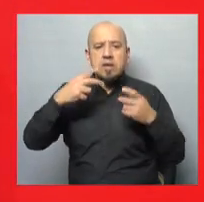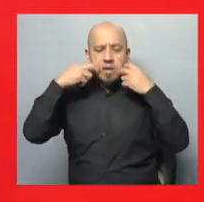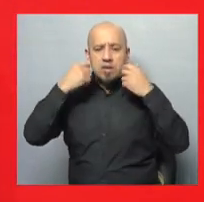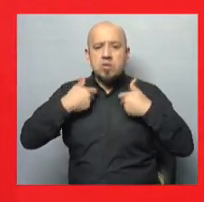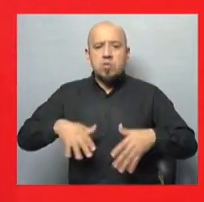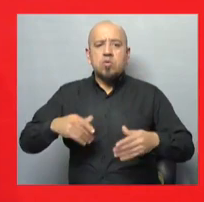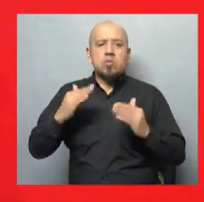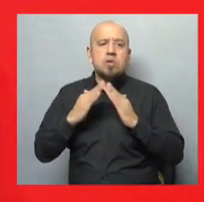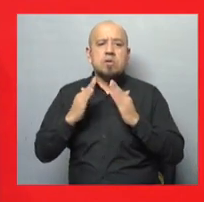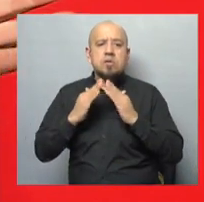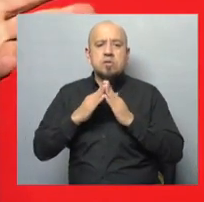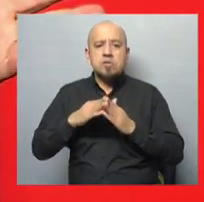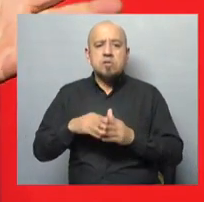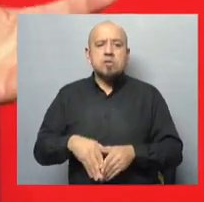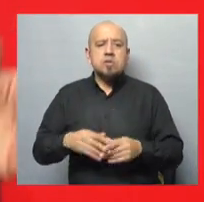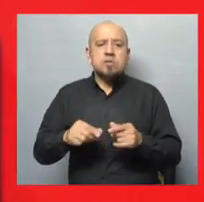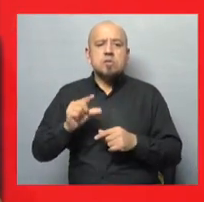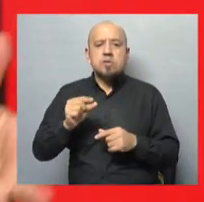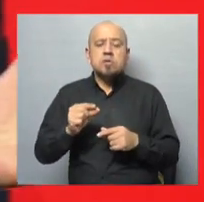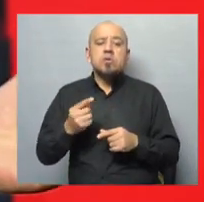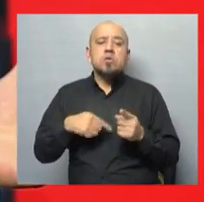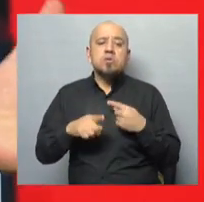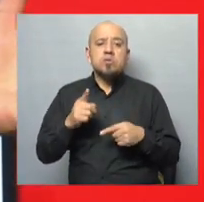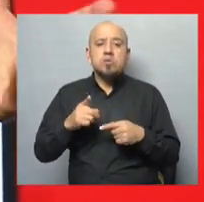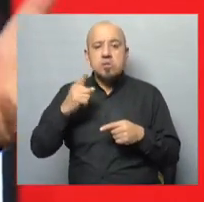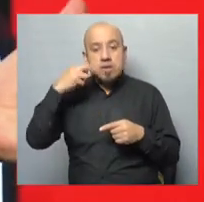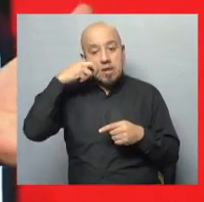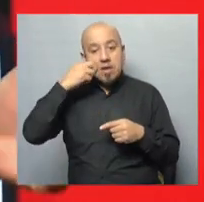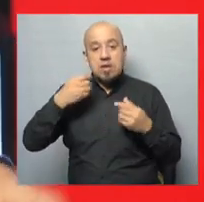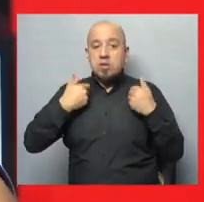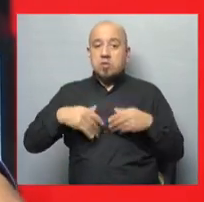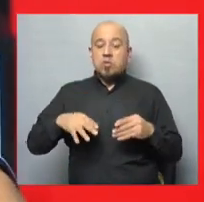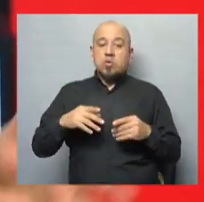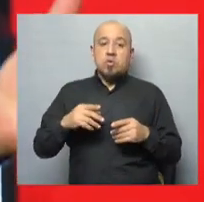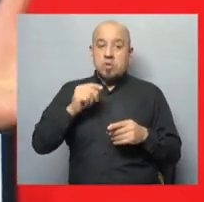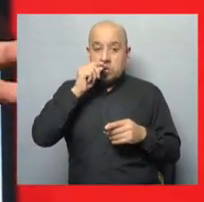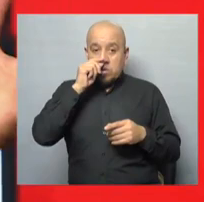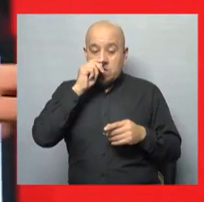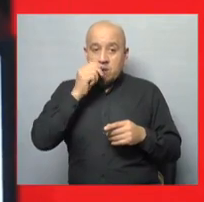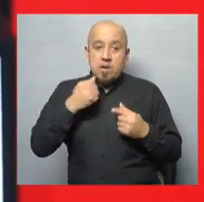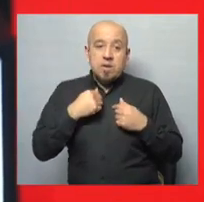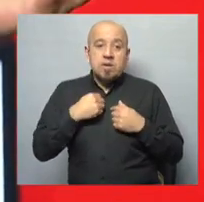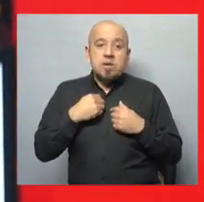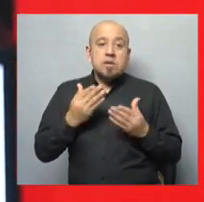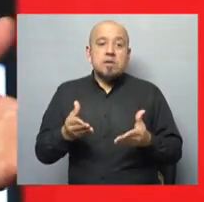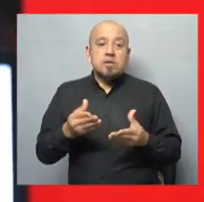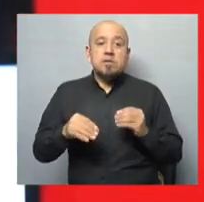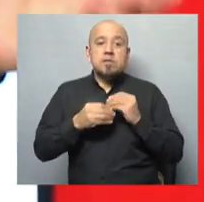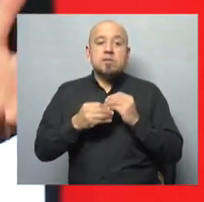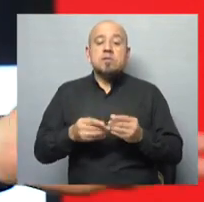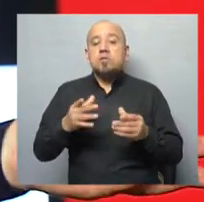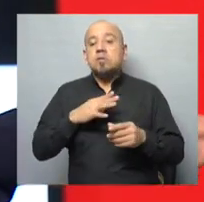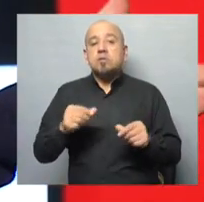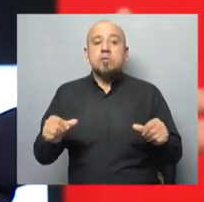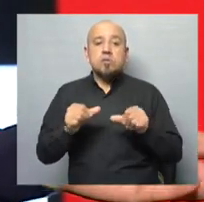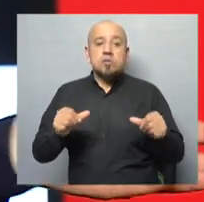yo y poca cosa más o sea el desnudo para mí tendría que ser un insumo más dentro de las tantas cosas